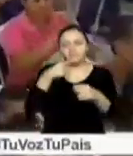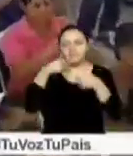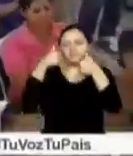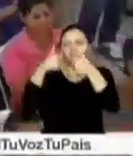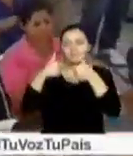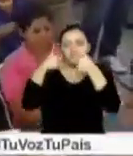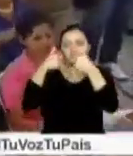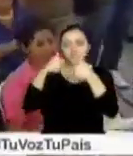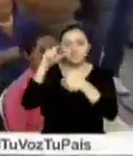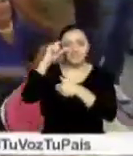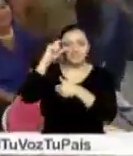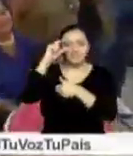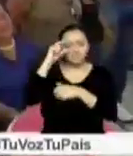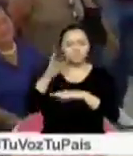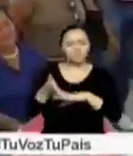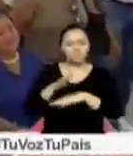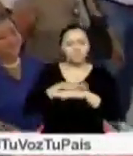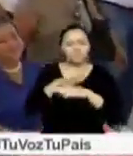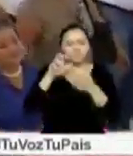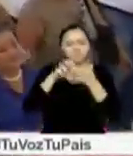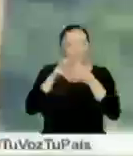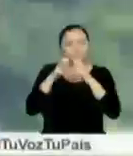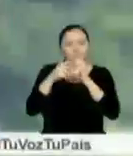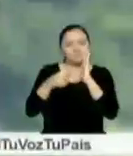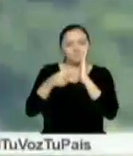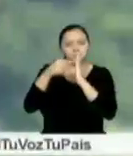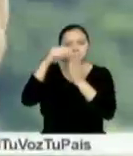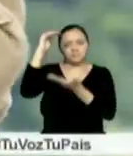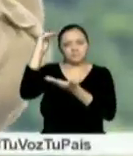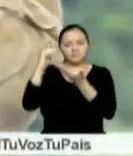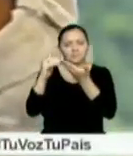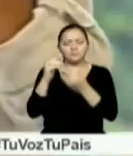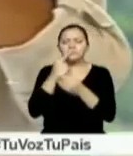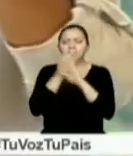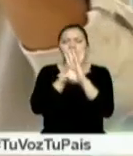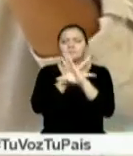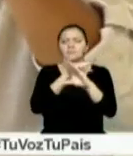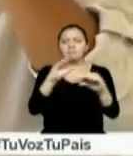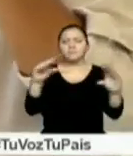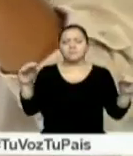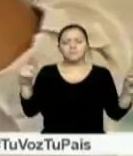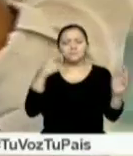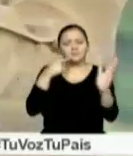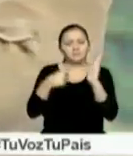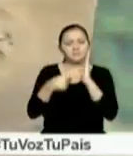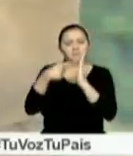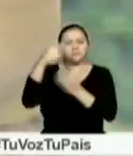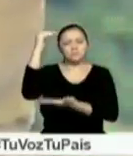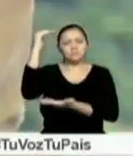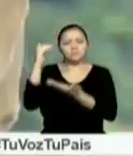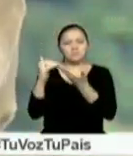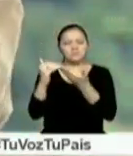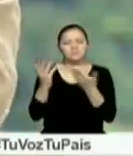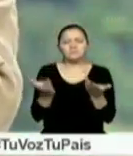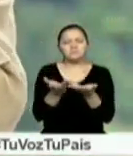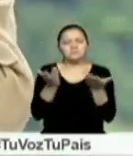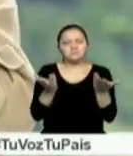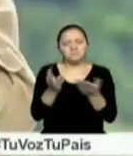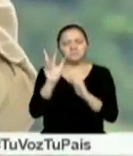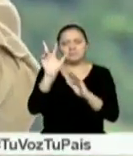Guillermo lazo en cuanto a la eliminación de impuestos diciendo que van a recortar impuestos